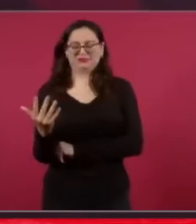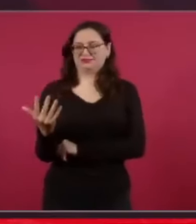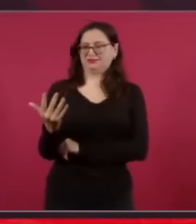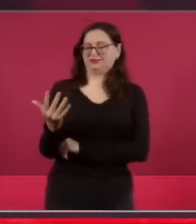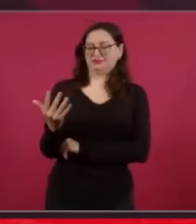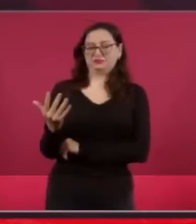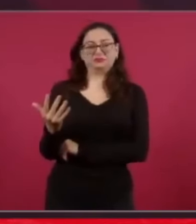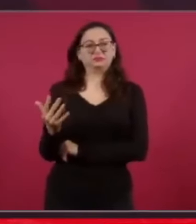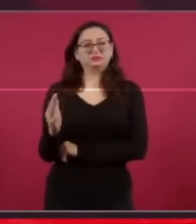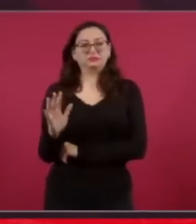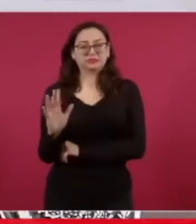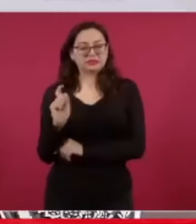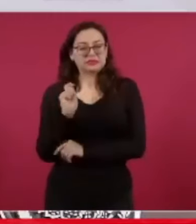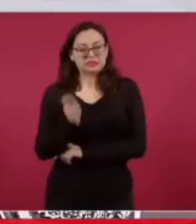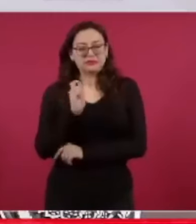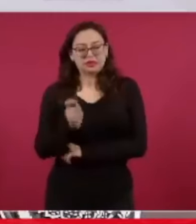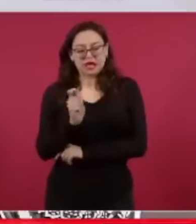200.000 votos,